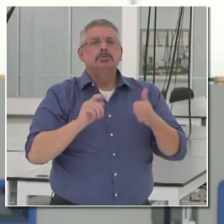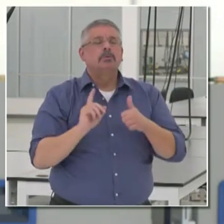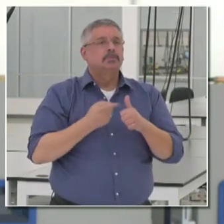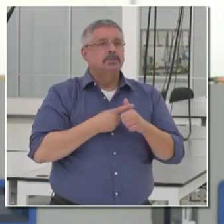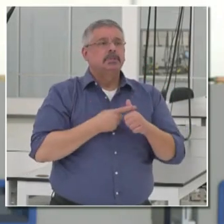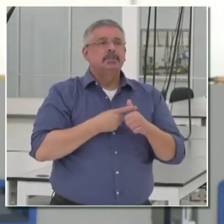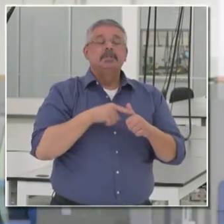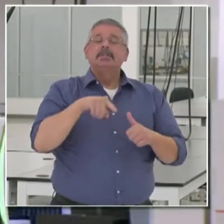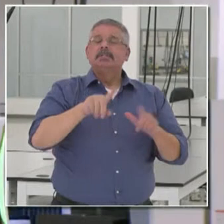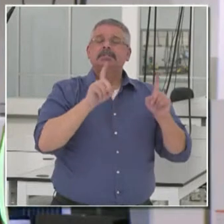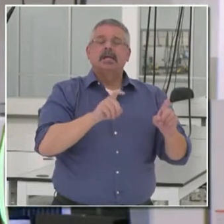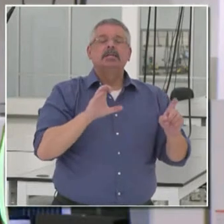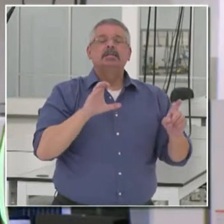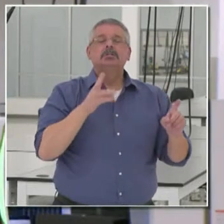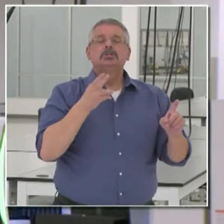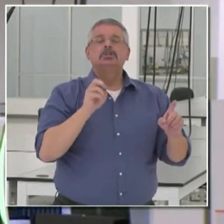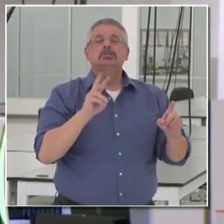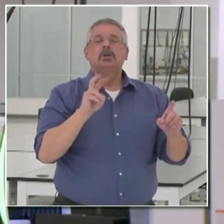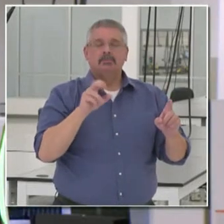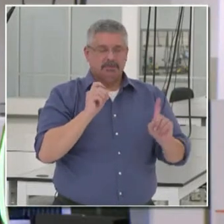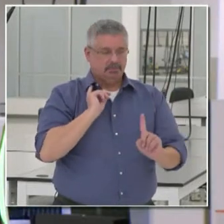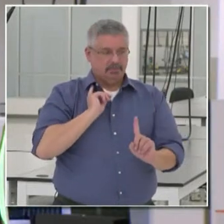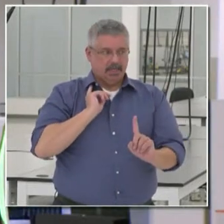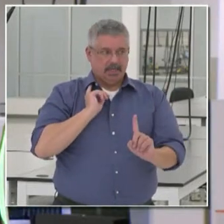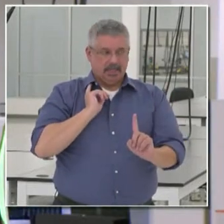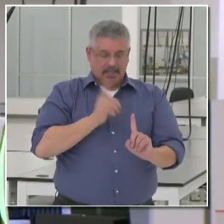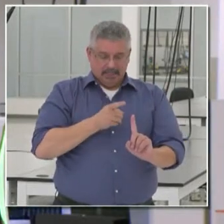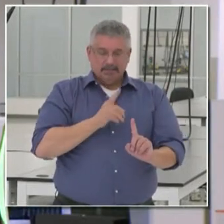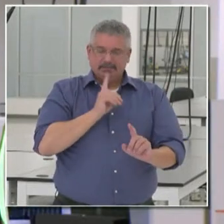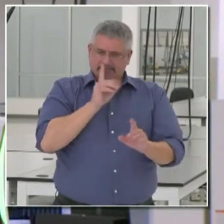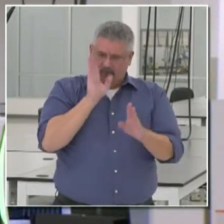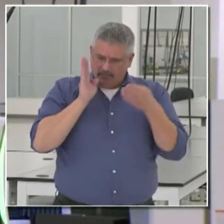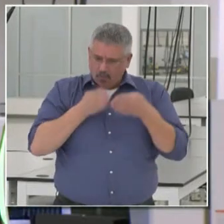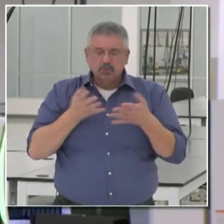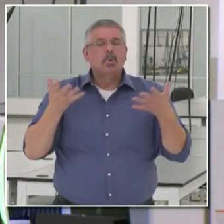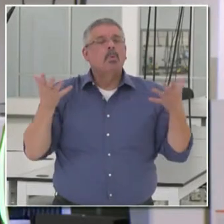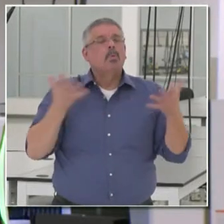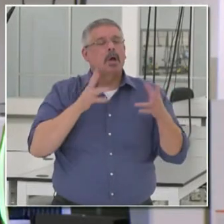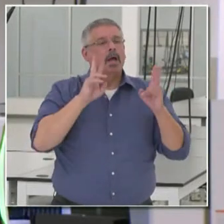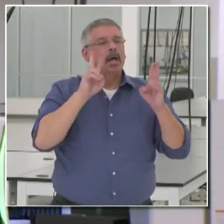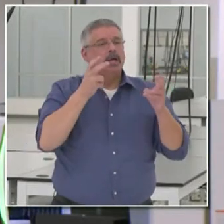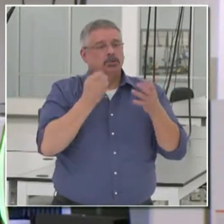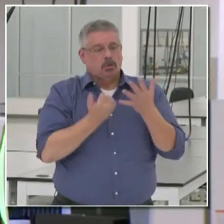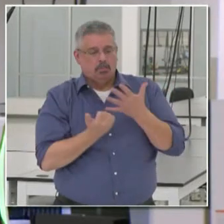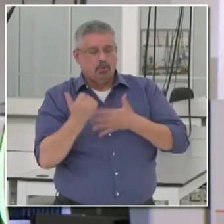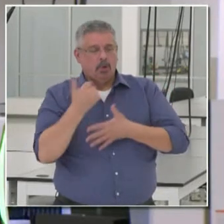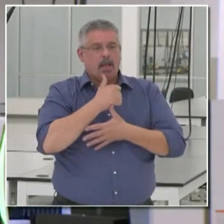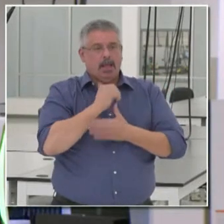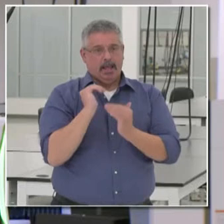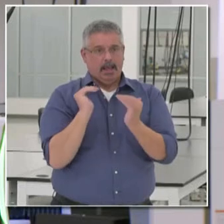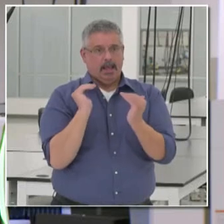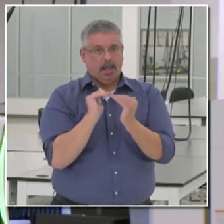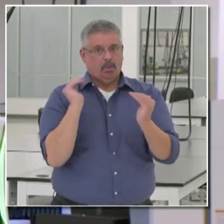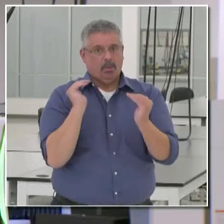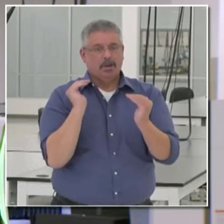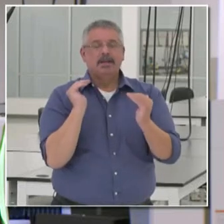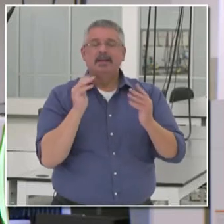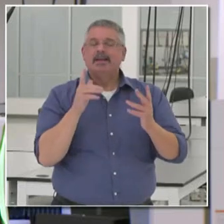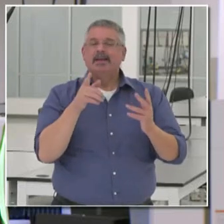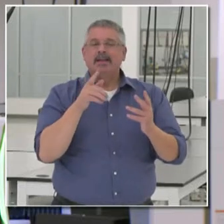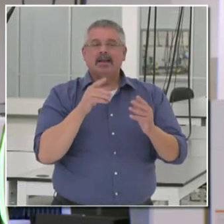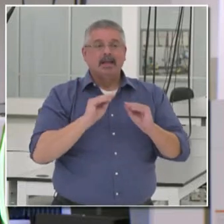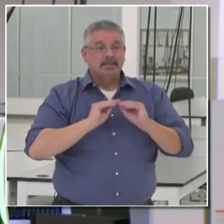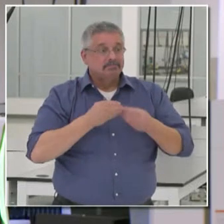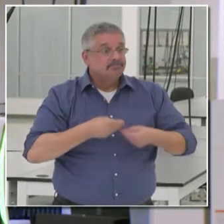determinar prioridades la nueva fuerza de trabajo de autor chaves el nuevo equipo se está enfocando la privatización y la equidad